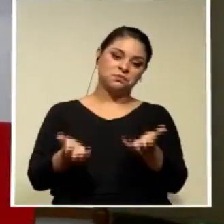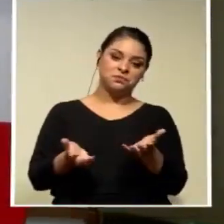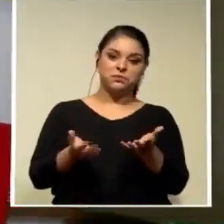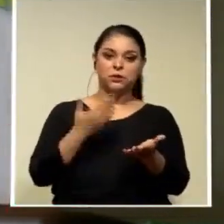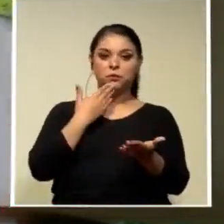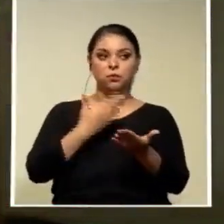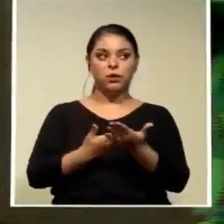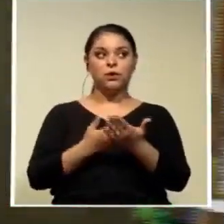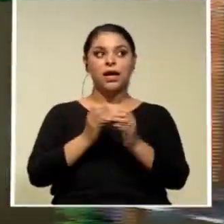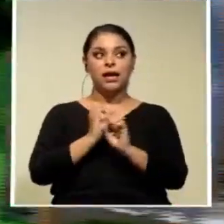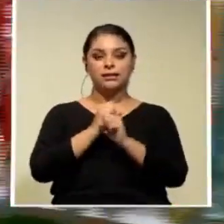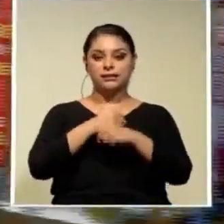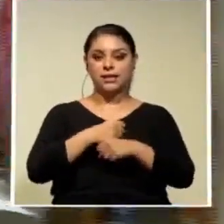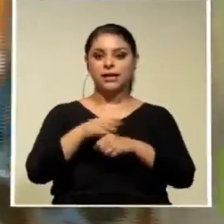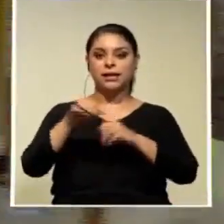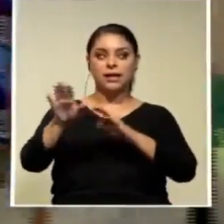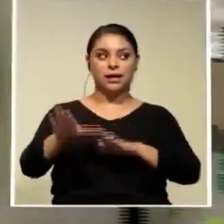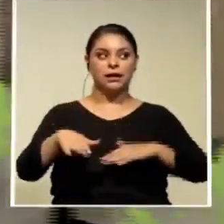vamos a ver, dice que tengo que hacer galope.